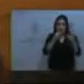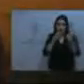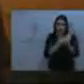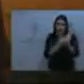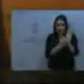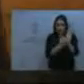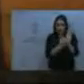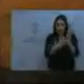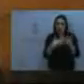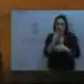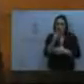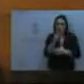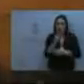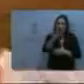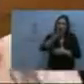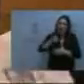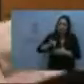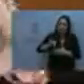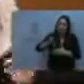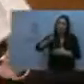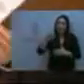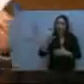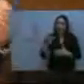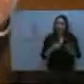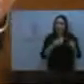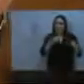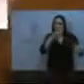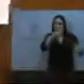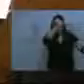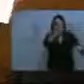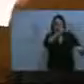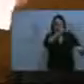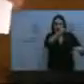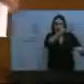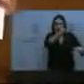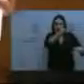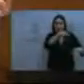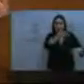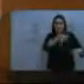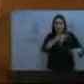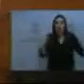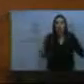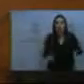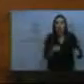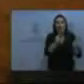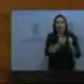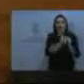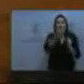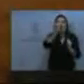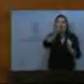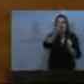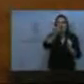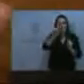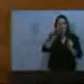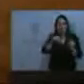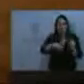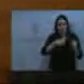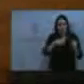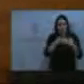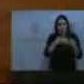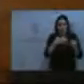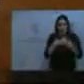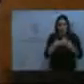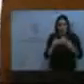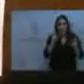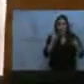otros. Existen otros como este que le voy a enseñar ahora mismo, que fue publicado el 21 del corriente mes. Y como